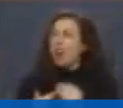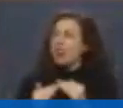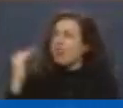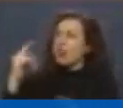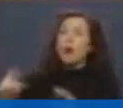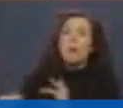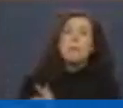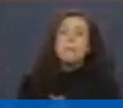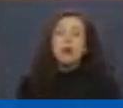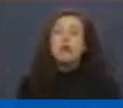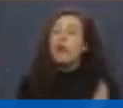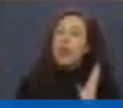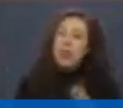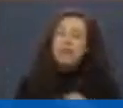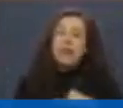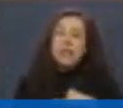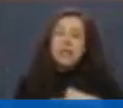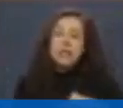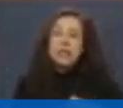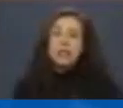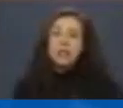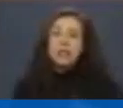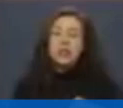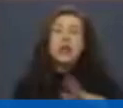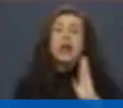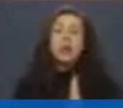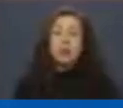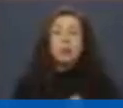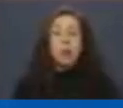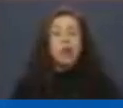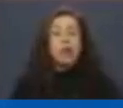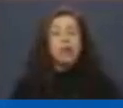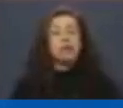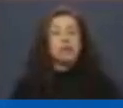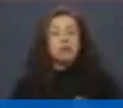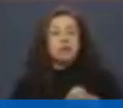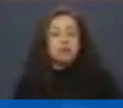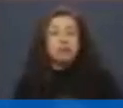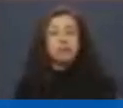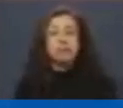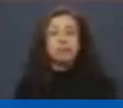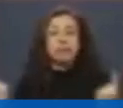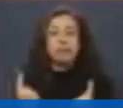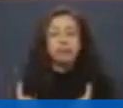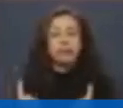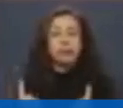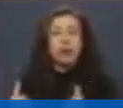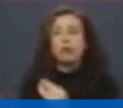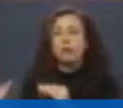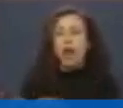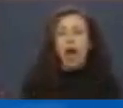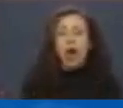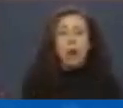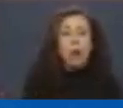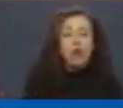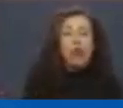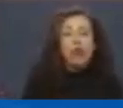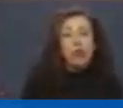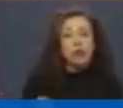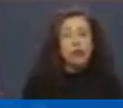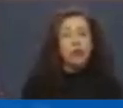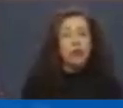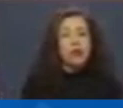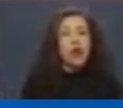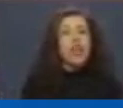motivo para que se mantengan los comparendos presenciales de conciliación ante la división del trabajo, tal como se ha